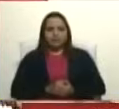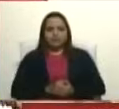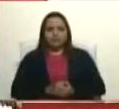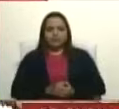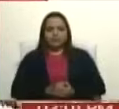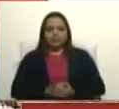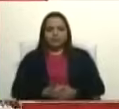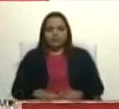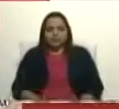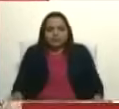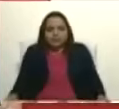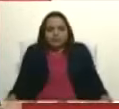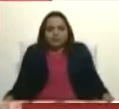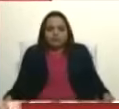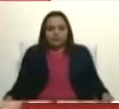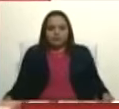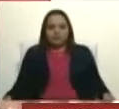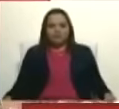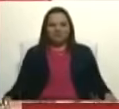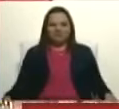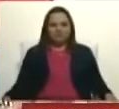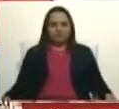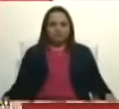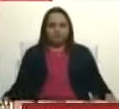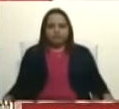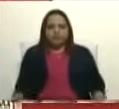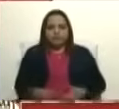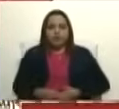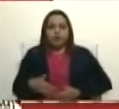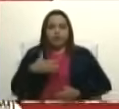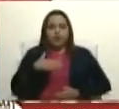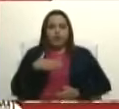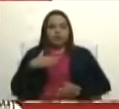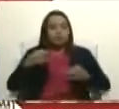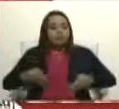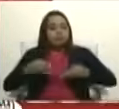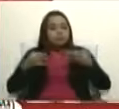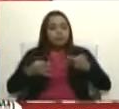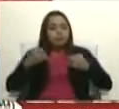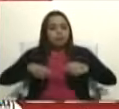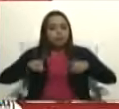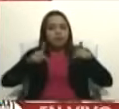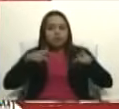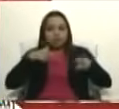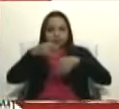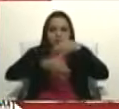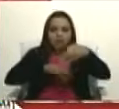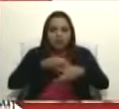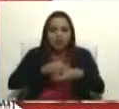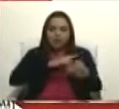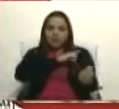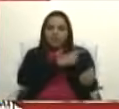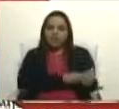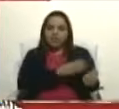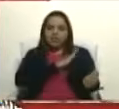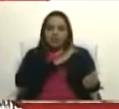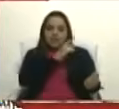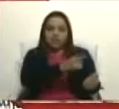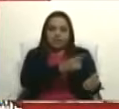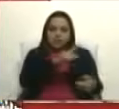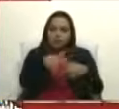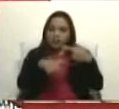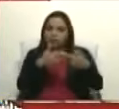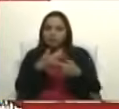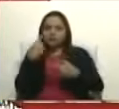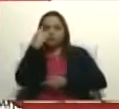Yo en cada oportunidad que tenía se los hacía saber la valentía que tuvieron ellos al salir a dar la